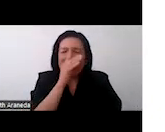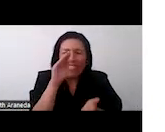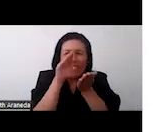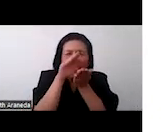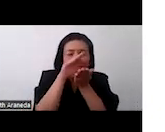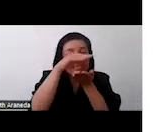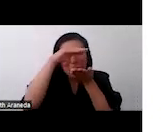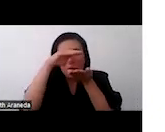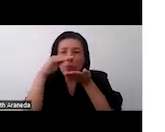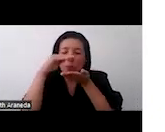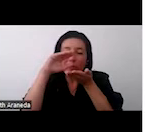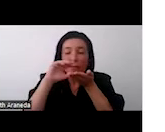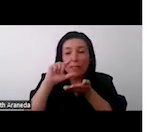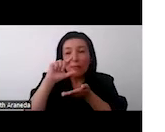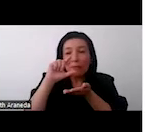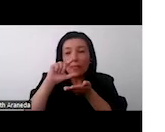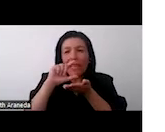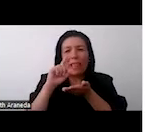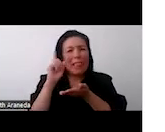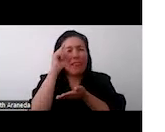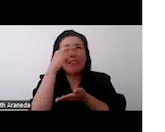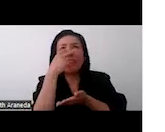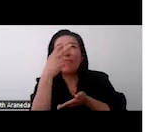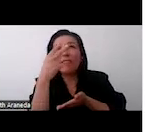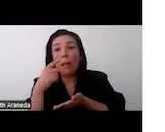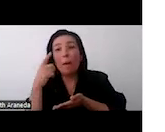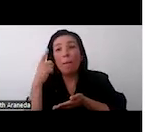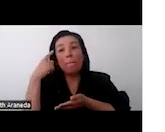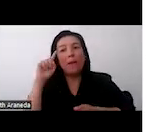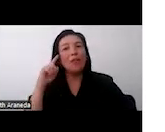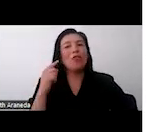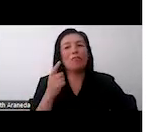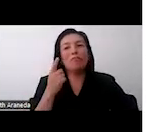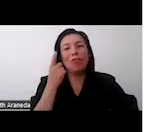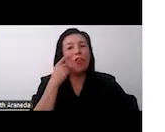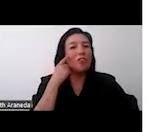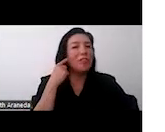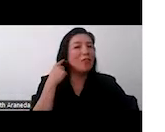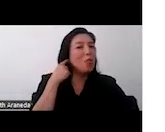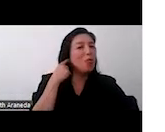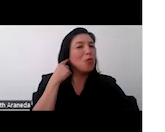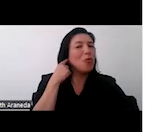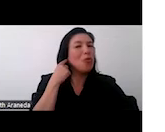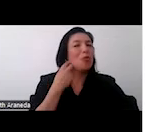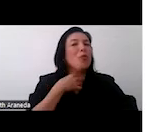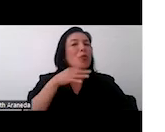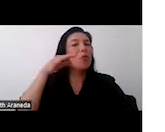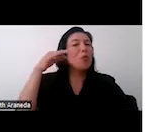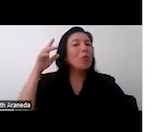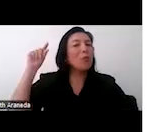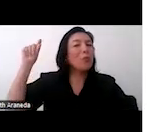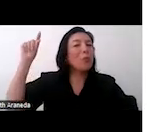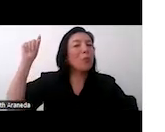que es muy difícil de ver, pero es muy fácil de escuchar. Y cuando uno la escucha, no muchas